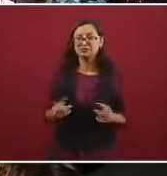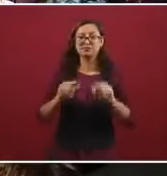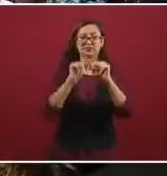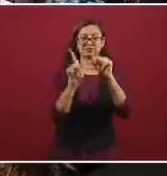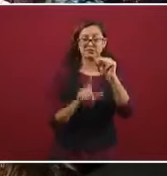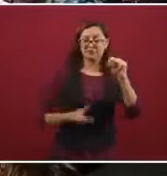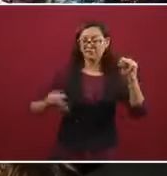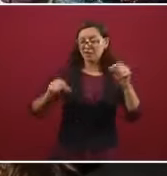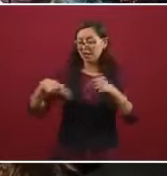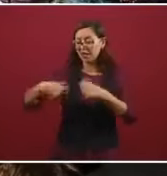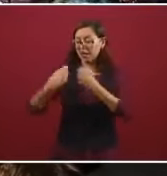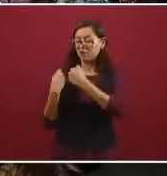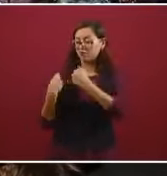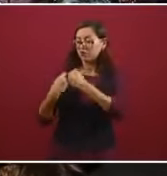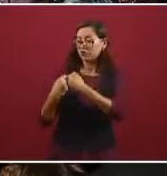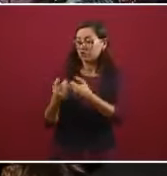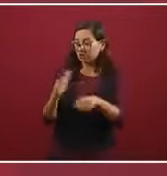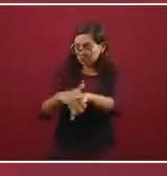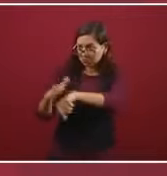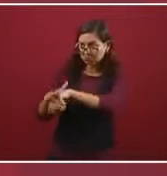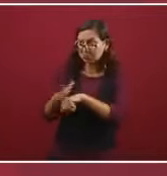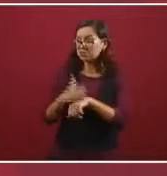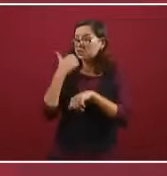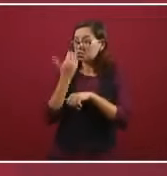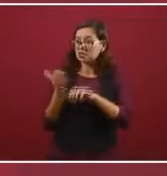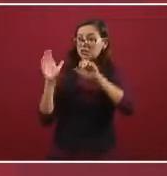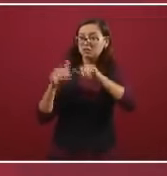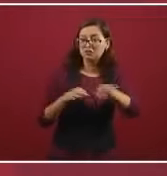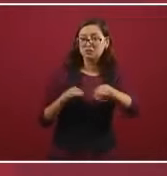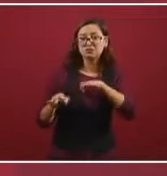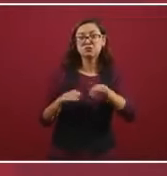tengan oferta de trabajo. Tenemos